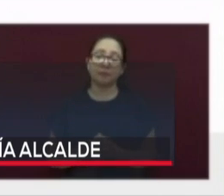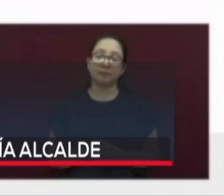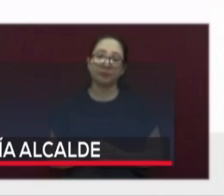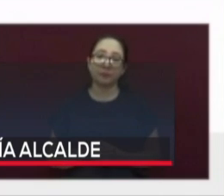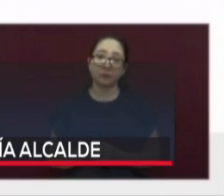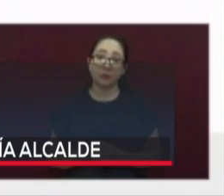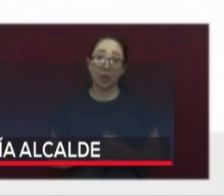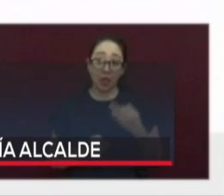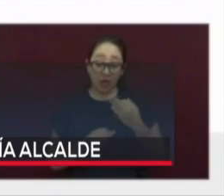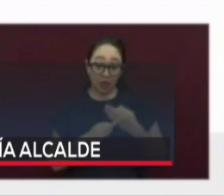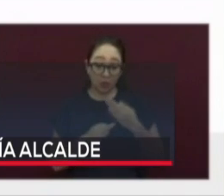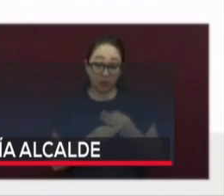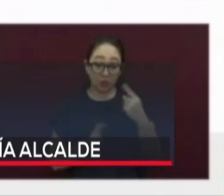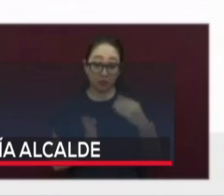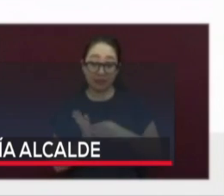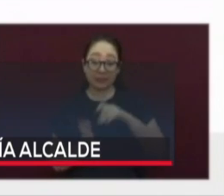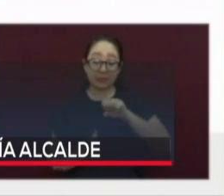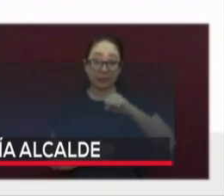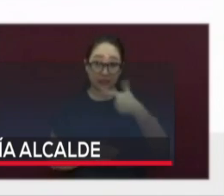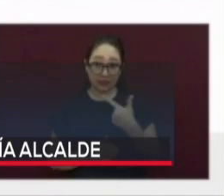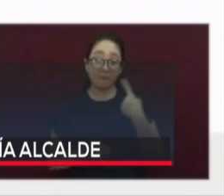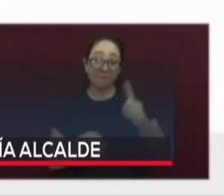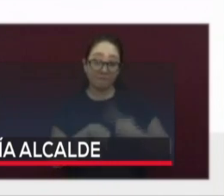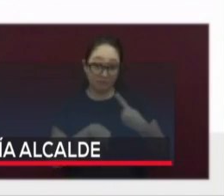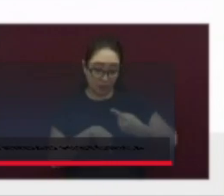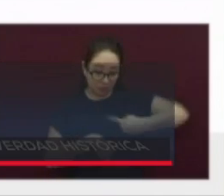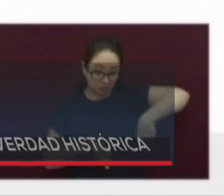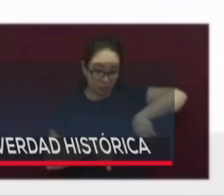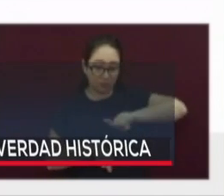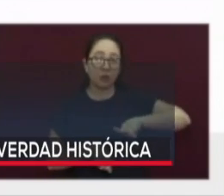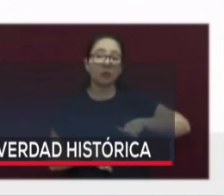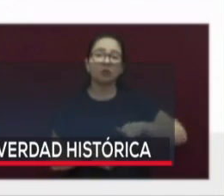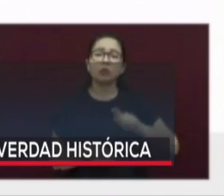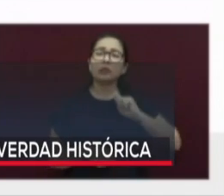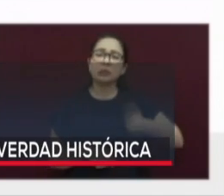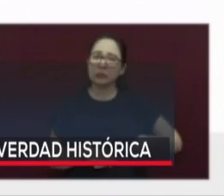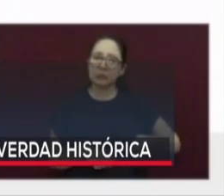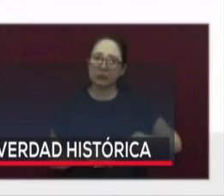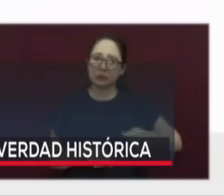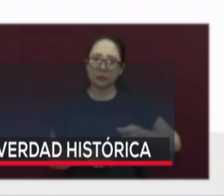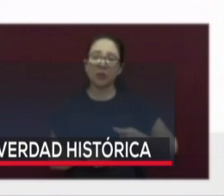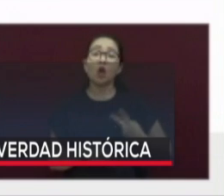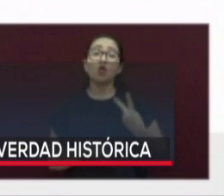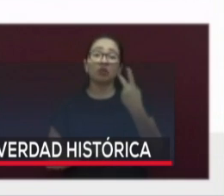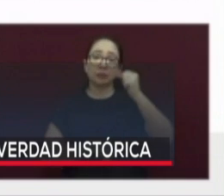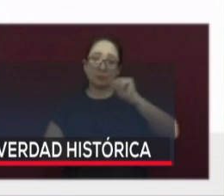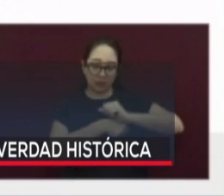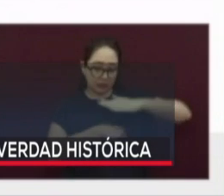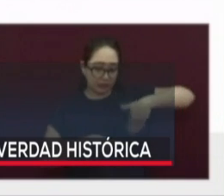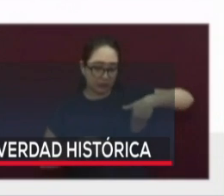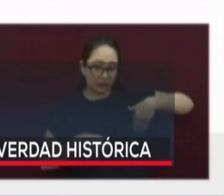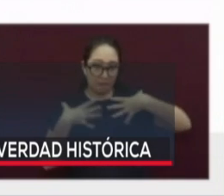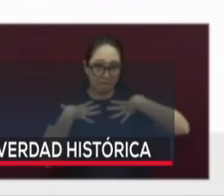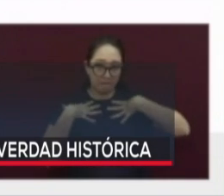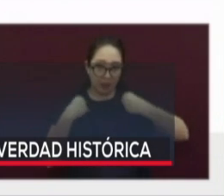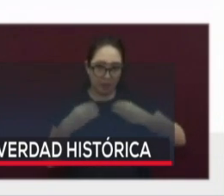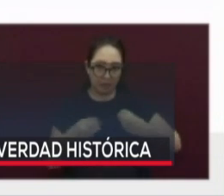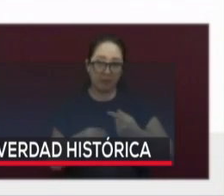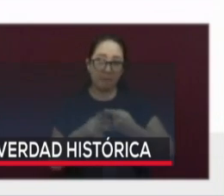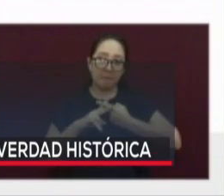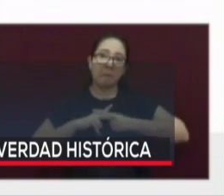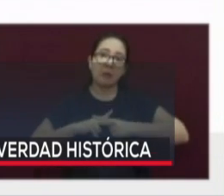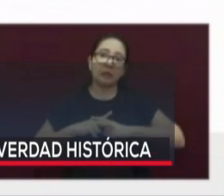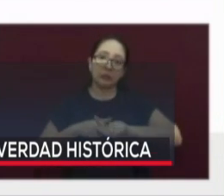actuales 1.067. Hemos estado comentando que estos representan la actividad de la transmisión los